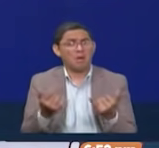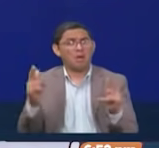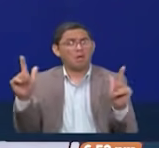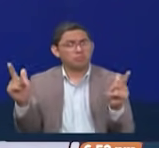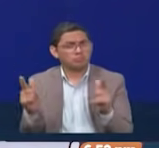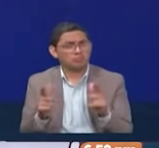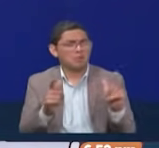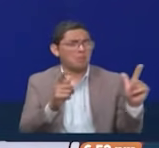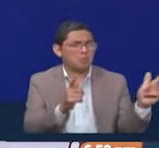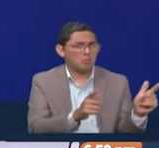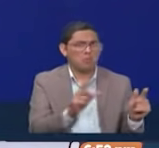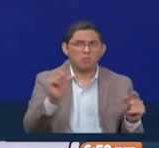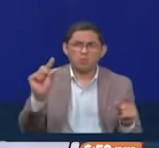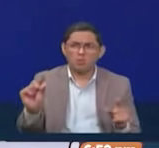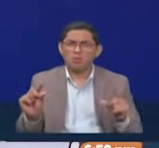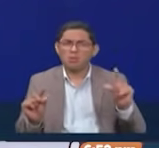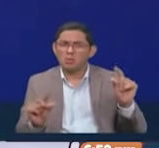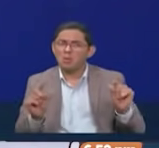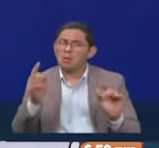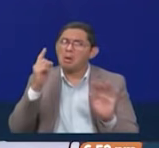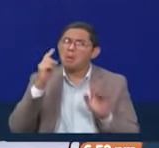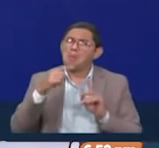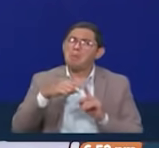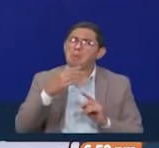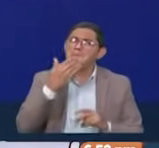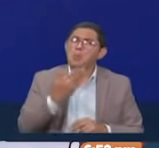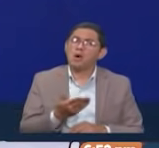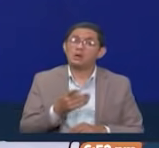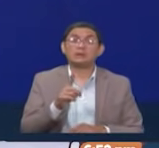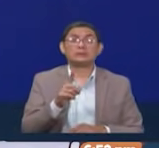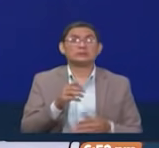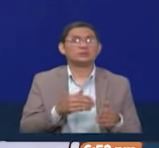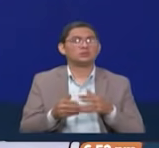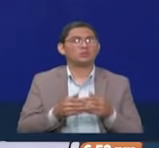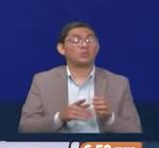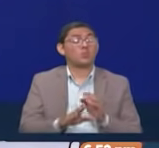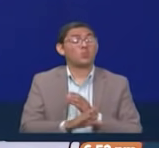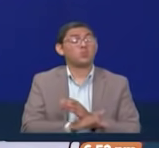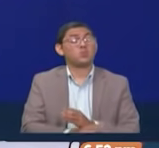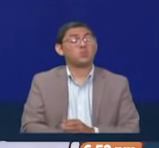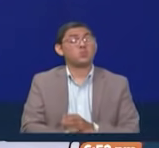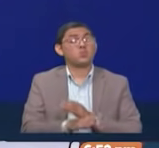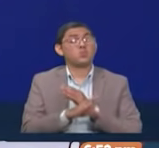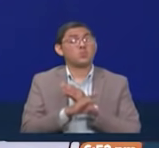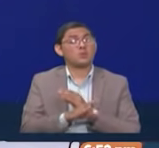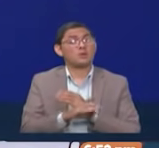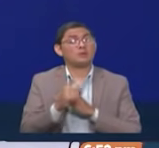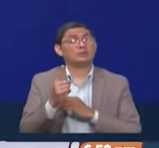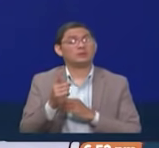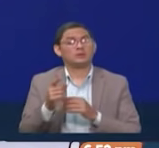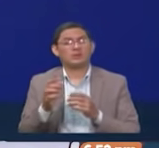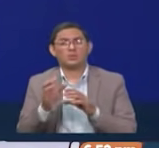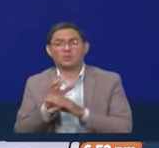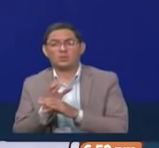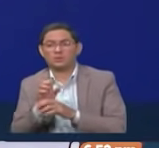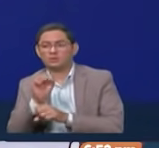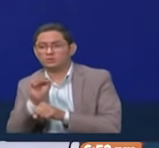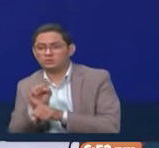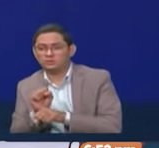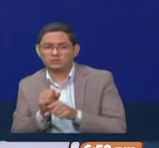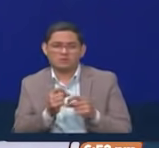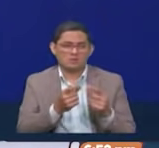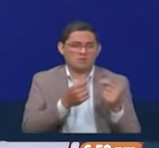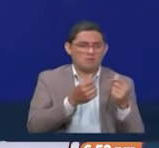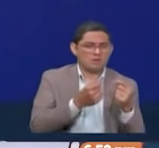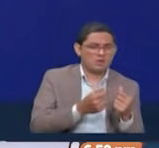son alentadores y óptimos debemos de mantener un equilibrio entre lo social lo económico